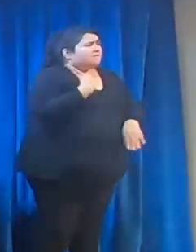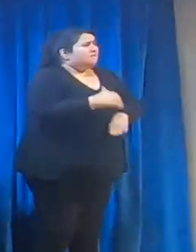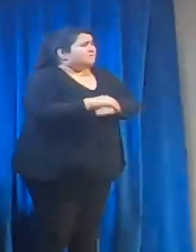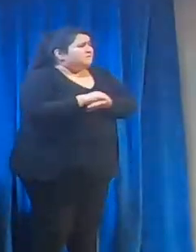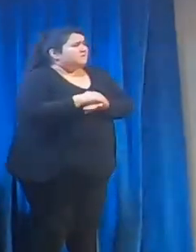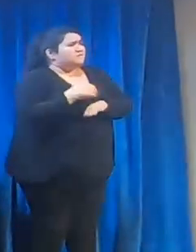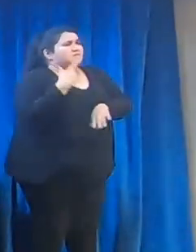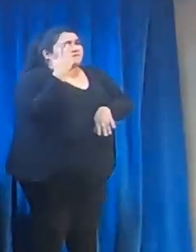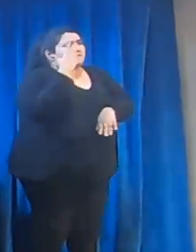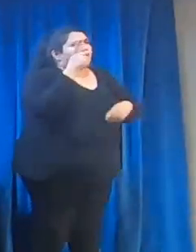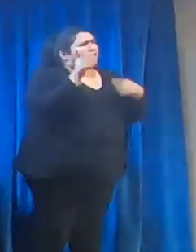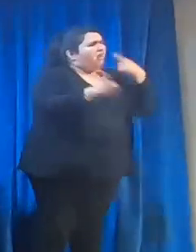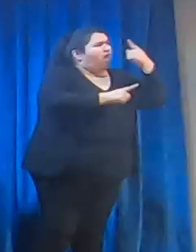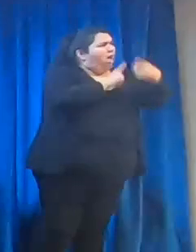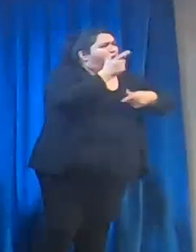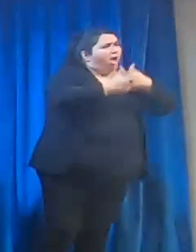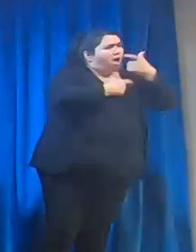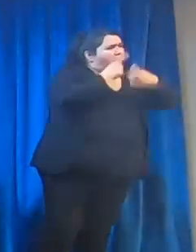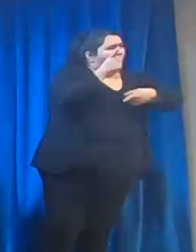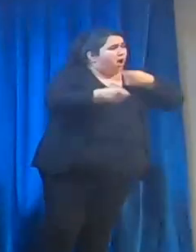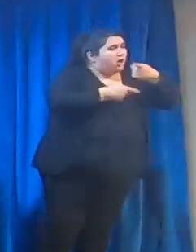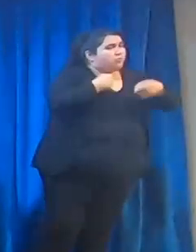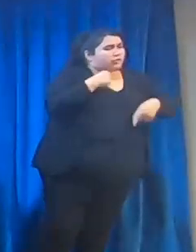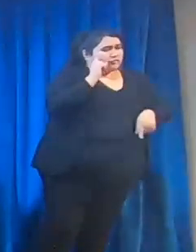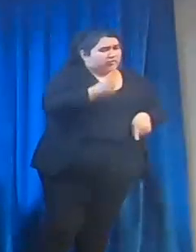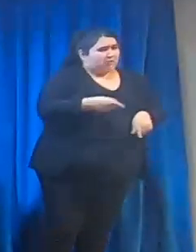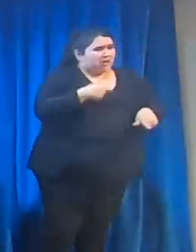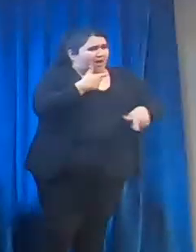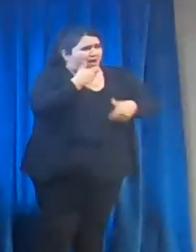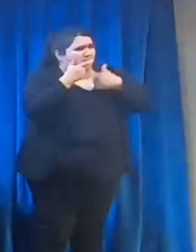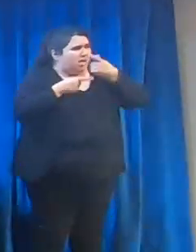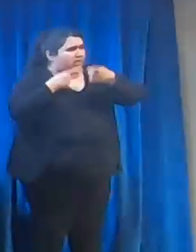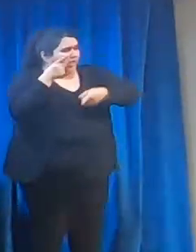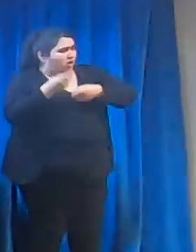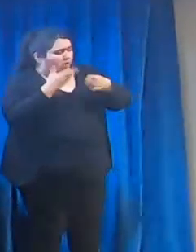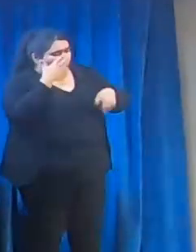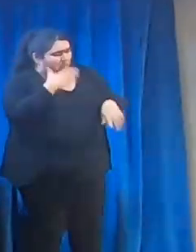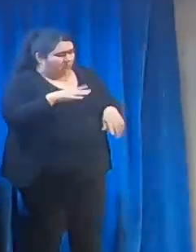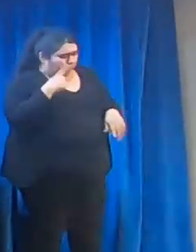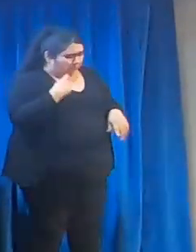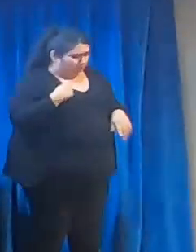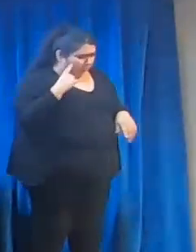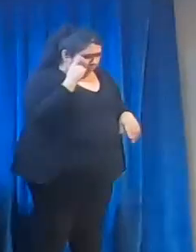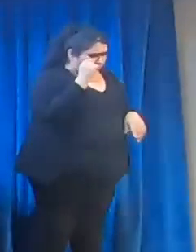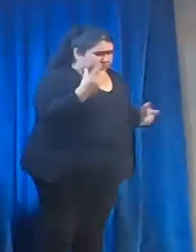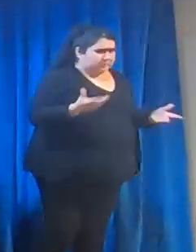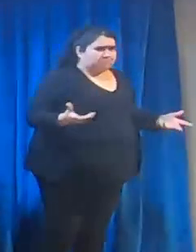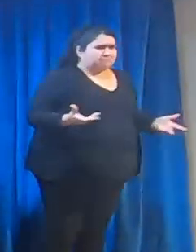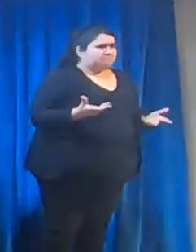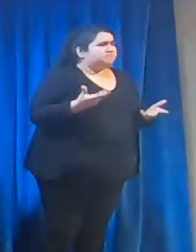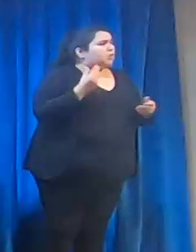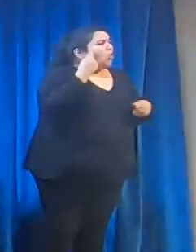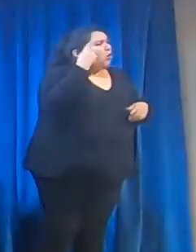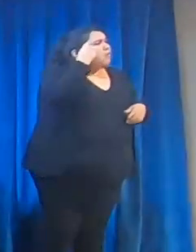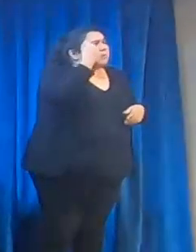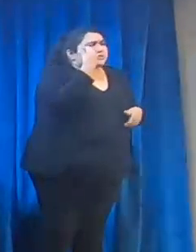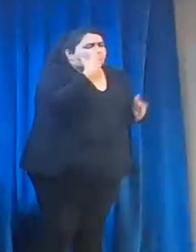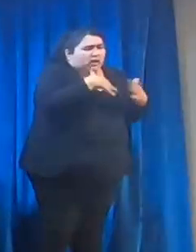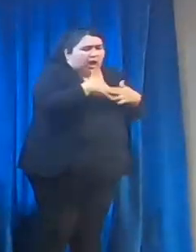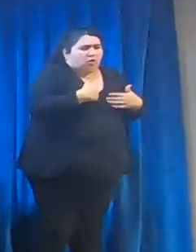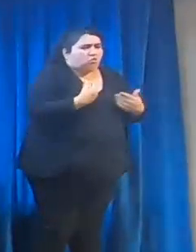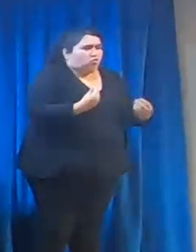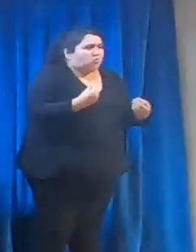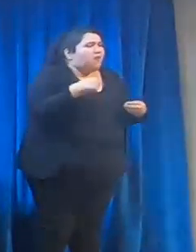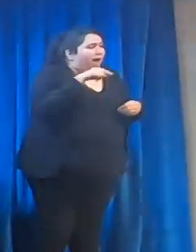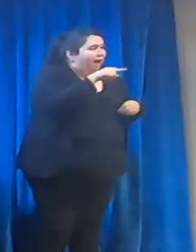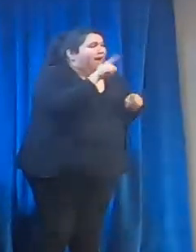de mi amigo y yo no me doy cuenta y yo también me río. Y después me voy triste, porque yo no me quería reír. Después pienso, después no sé qué hacer. Y ahí